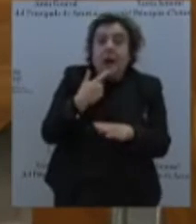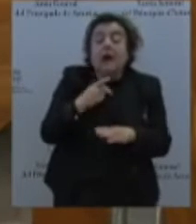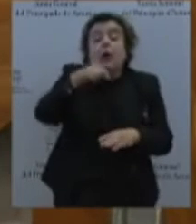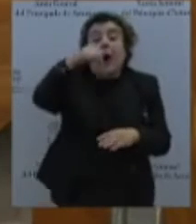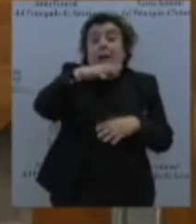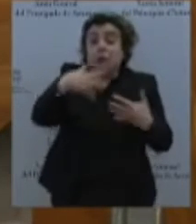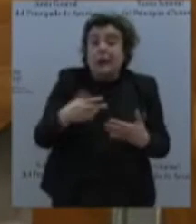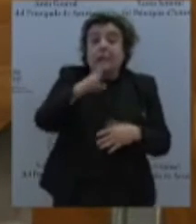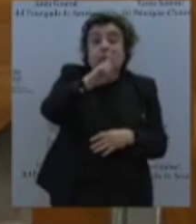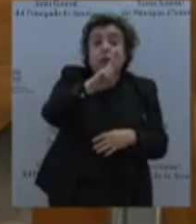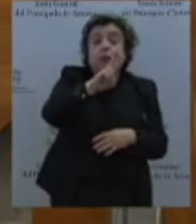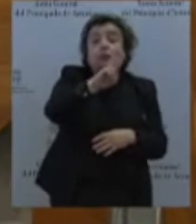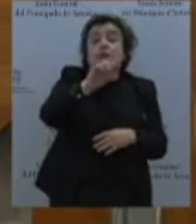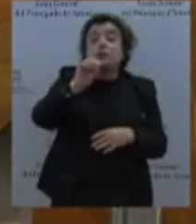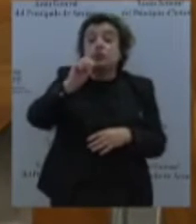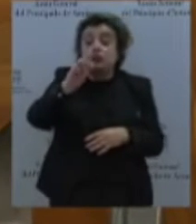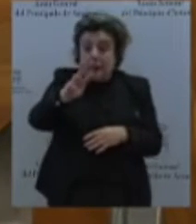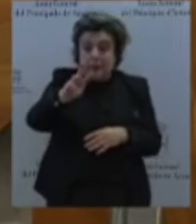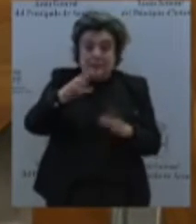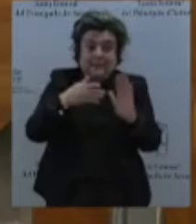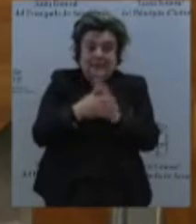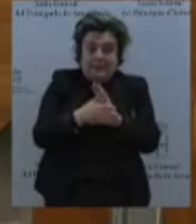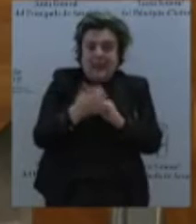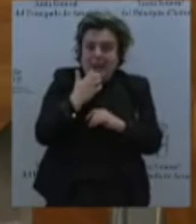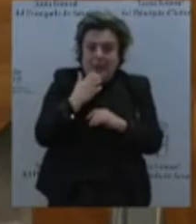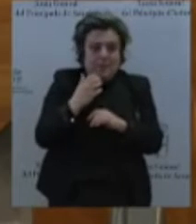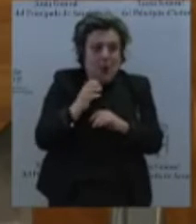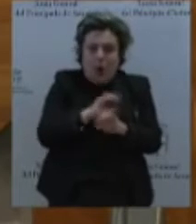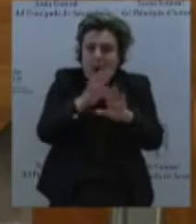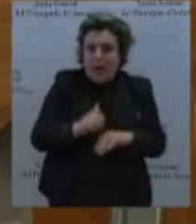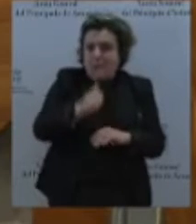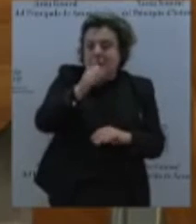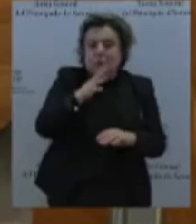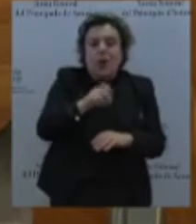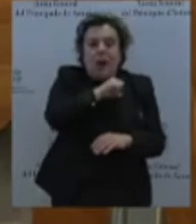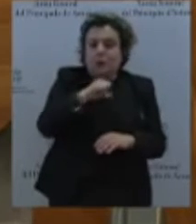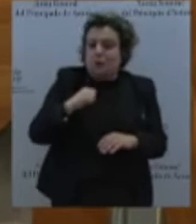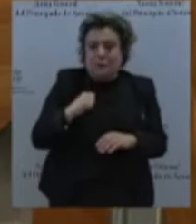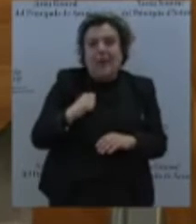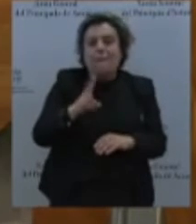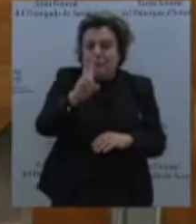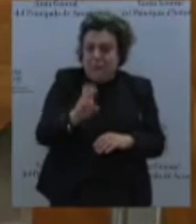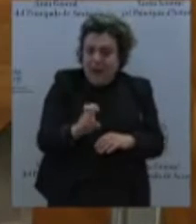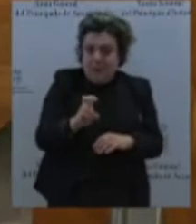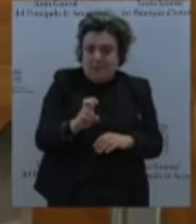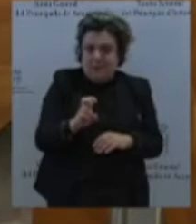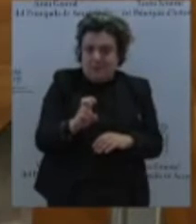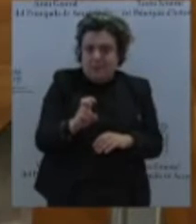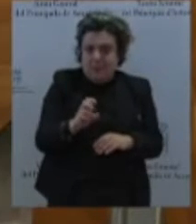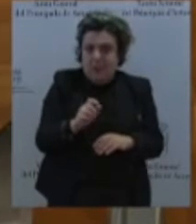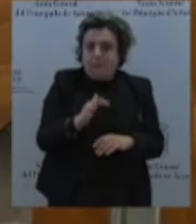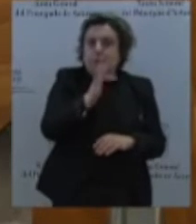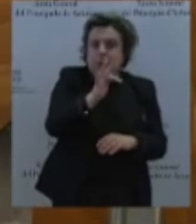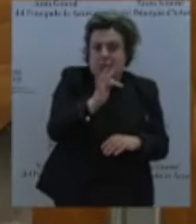mejor ejemplo de por qué la autonomía es útil a los ciudadanos y ciudadanas de Asturias, pese a lo que dice la extrema derecha, de que quiere acabar con todo y que se